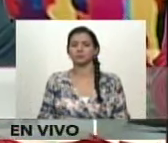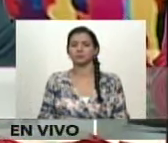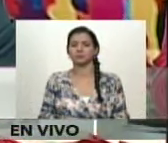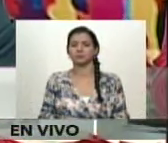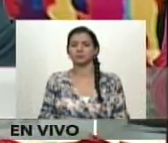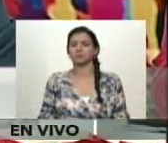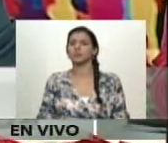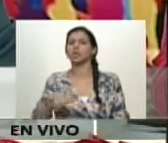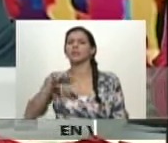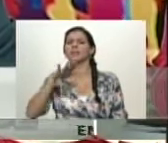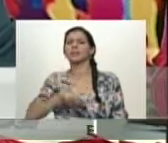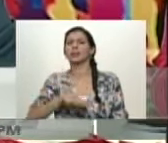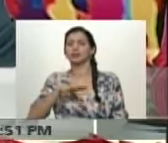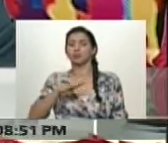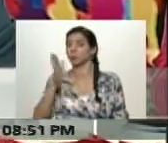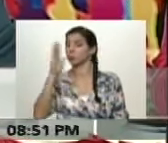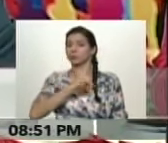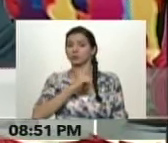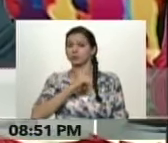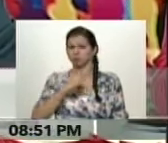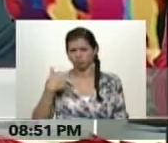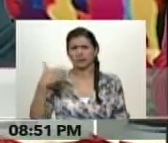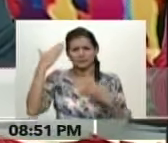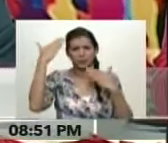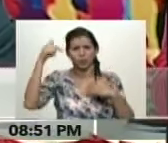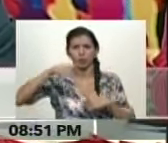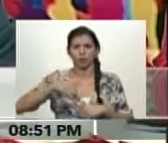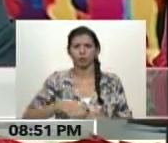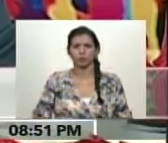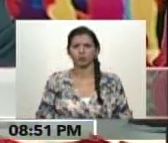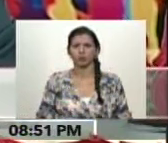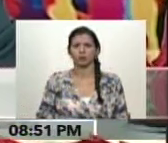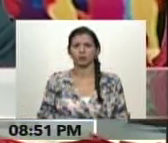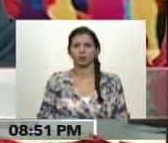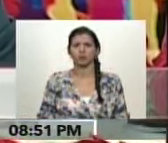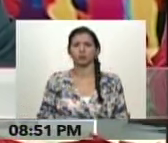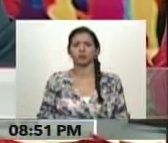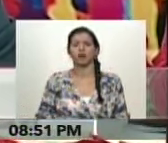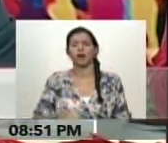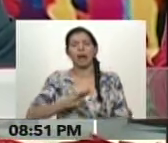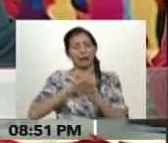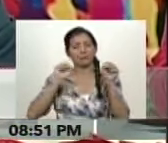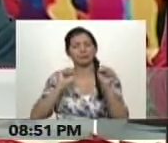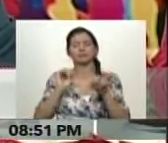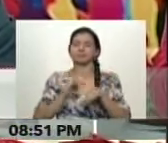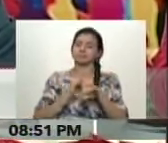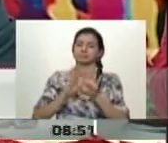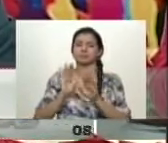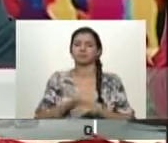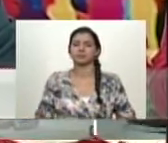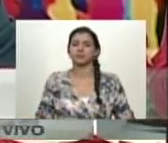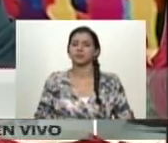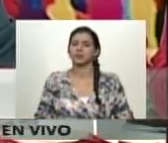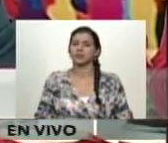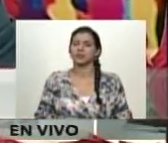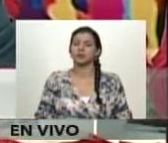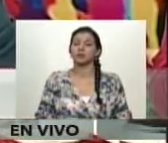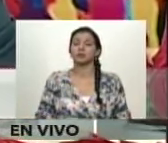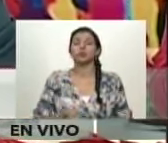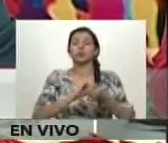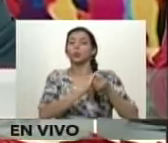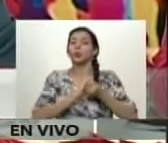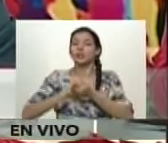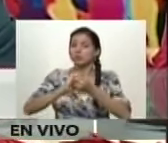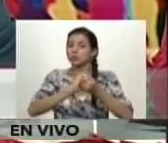¿Dónde está Iris? Yo la saludé hoy. Ah, en el acto del Poder Judicial, ¿verdad? En el Estado Trujillo,